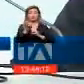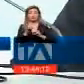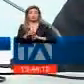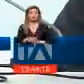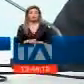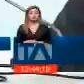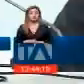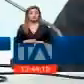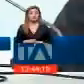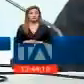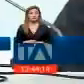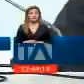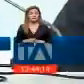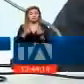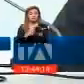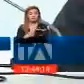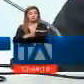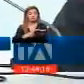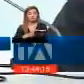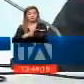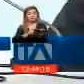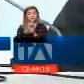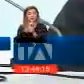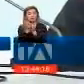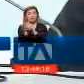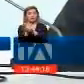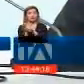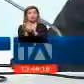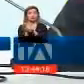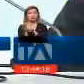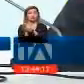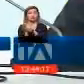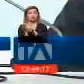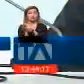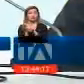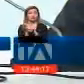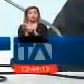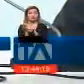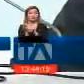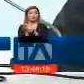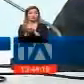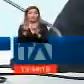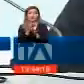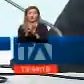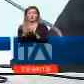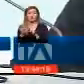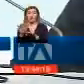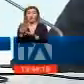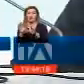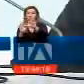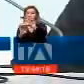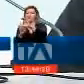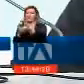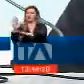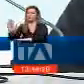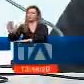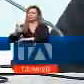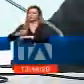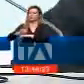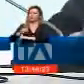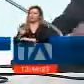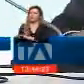van derivadas más bien ya cuando tratemos la reforma de limitación de funciones del Consejo de